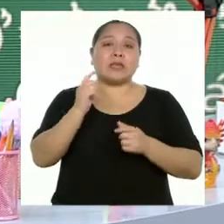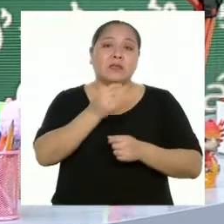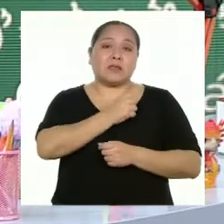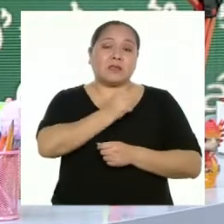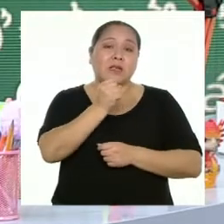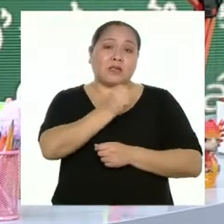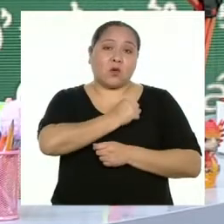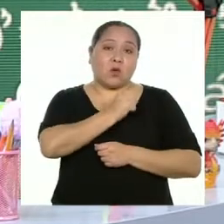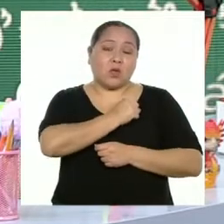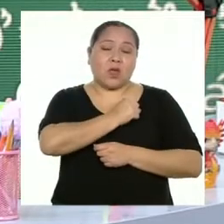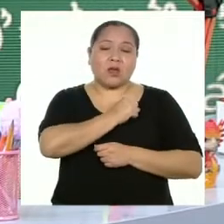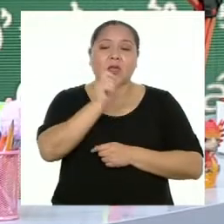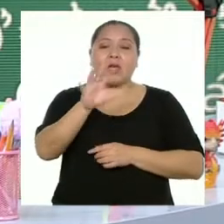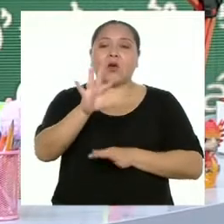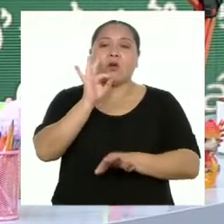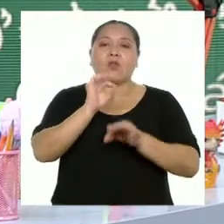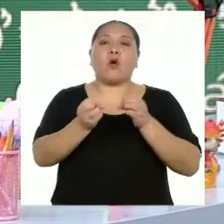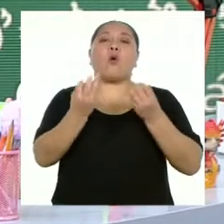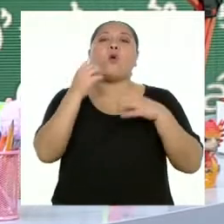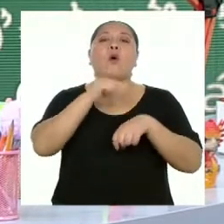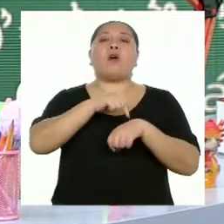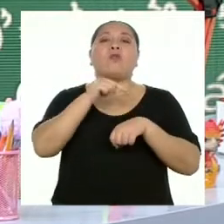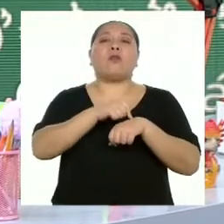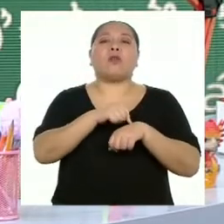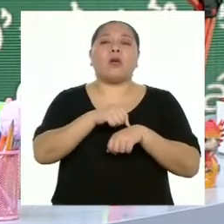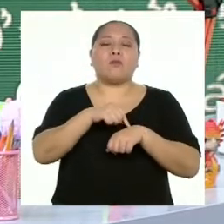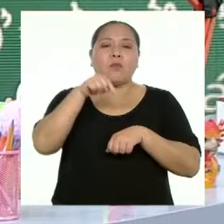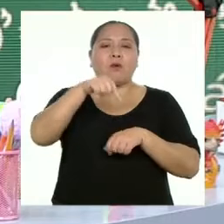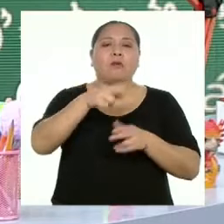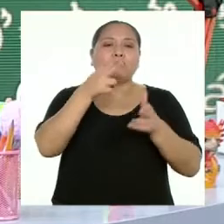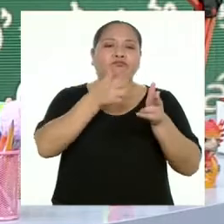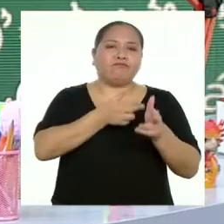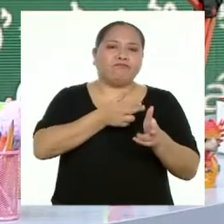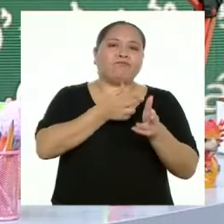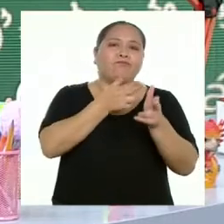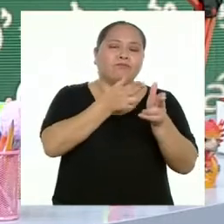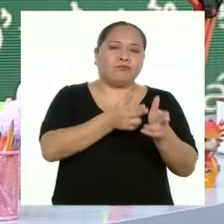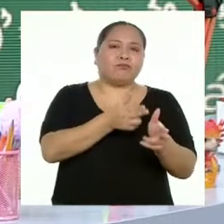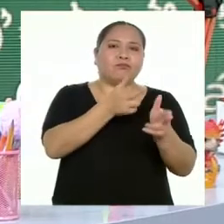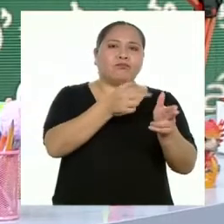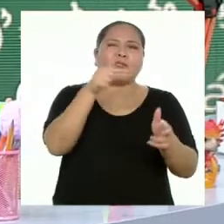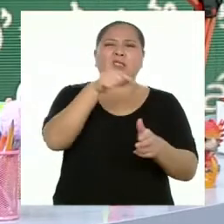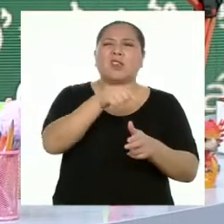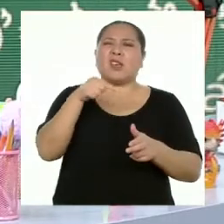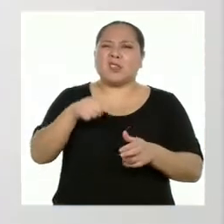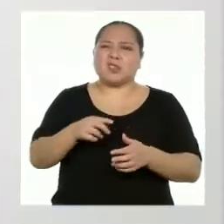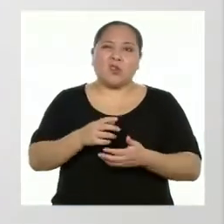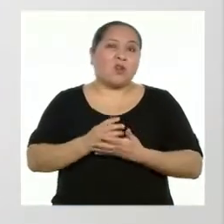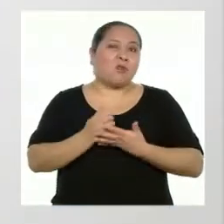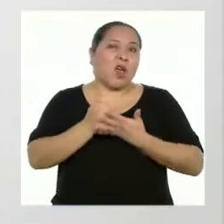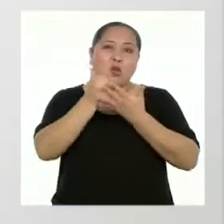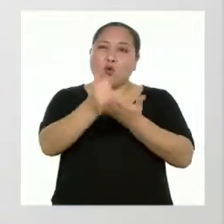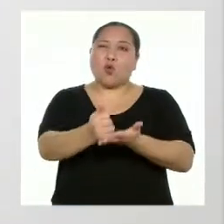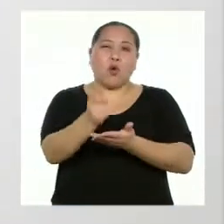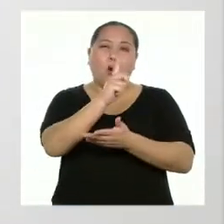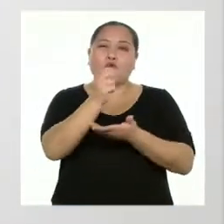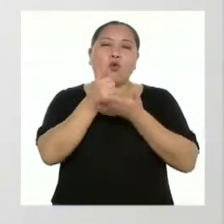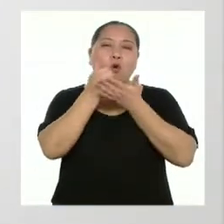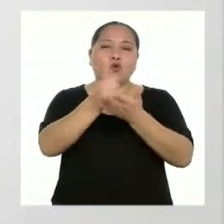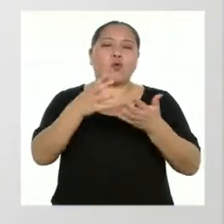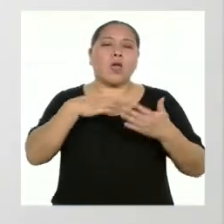así identificaron cuánto tiempo pasan en el tráfico y qué consecuencias tiene esto en la salud.